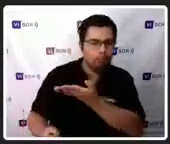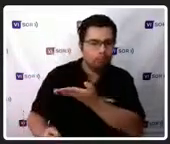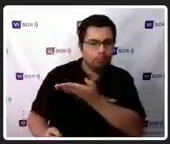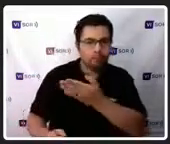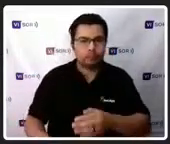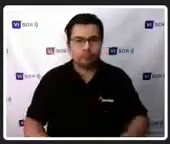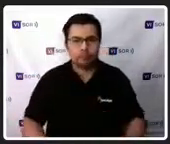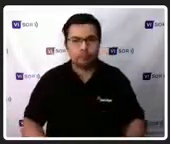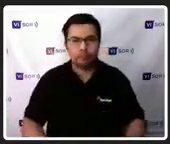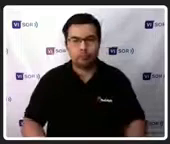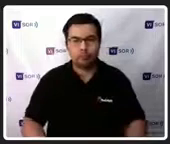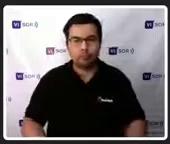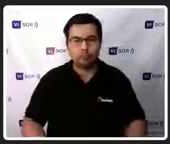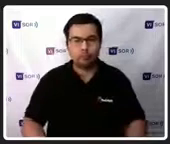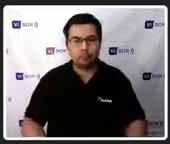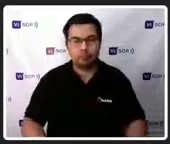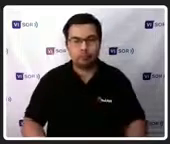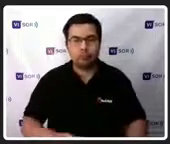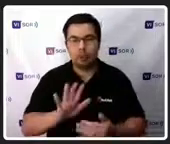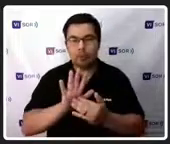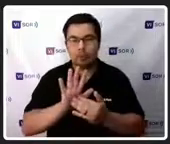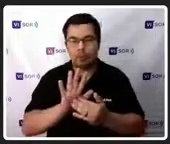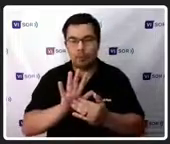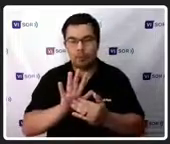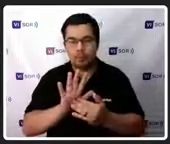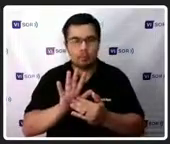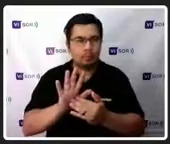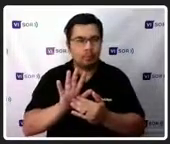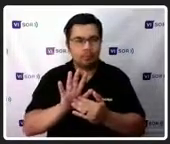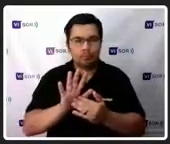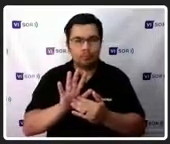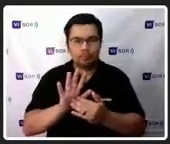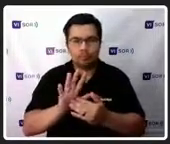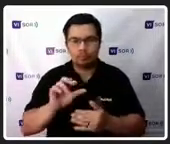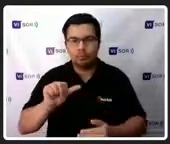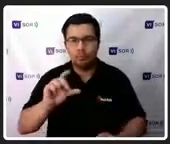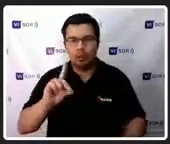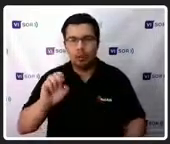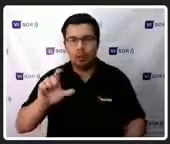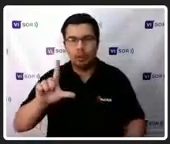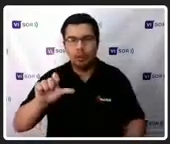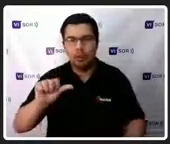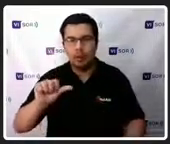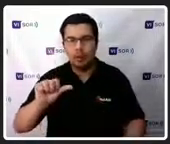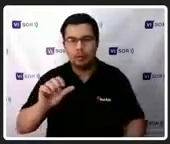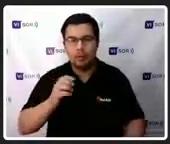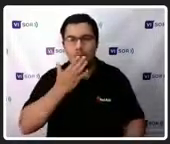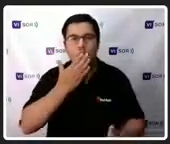de nuestra amiga, ya la voy a mirar, estoy cambiando la pantalla, de la Adela Espinosa, que nos pregunta cuándo empiezan las